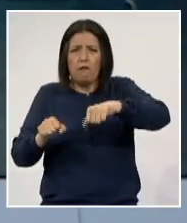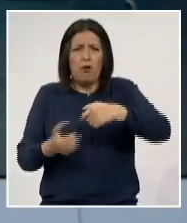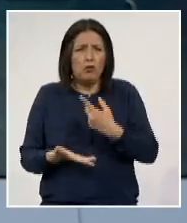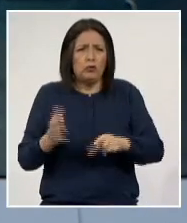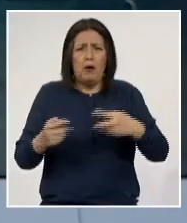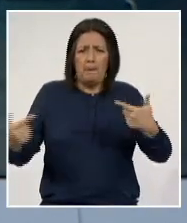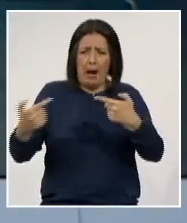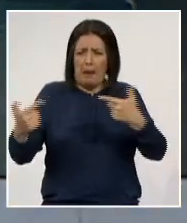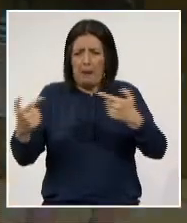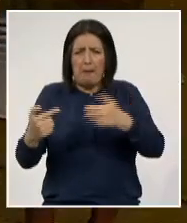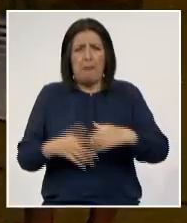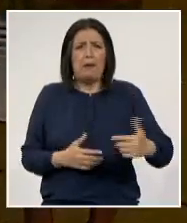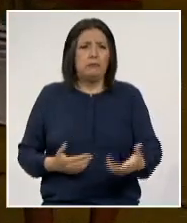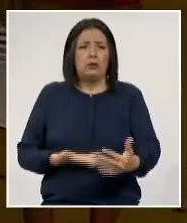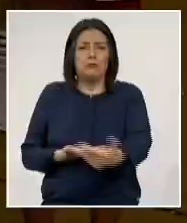esta madrugada.